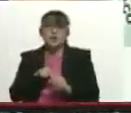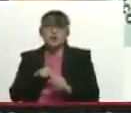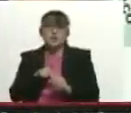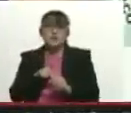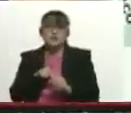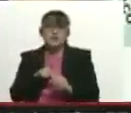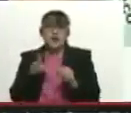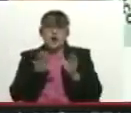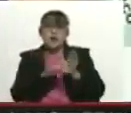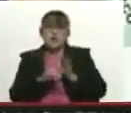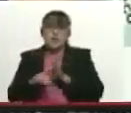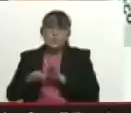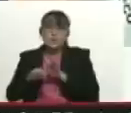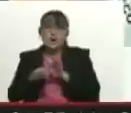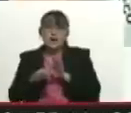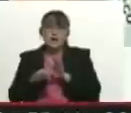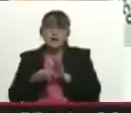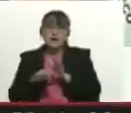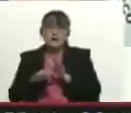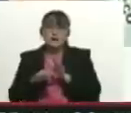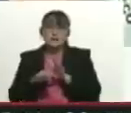para robarnos el coltán, el gas,